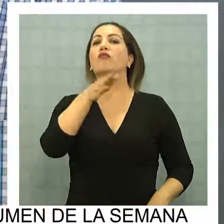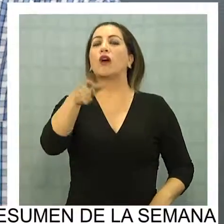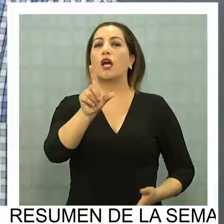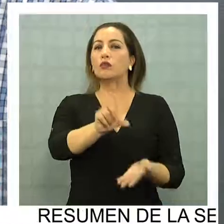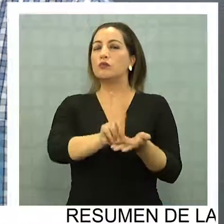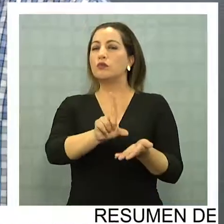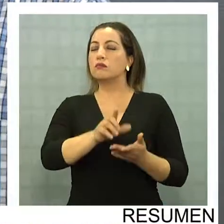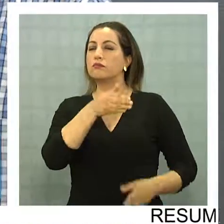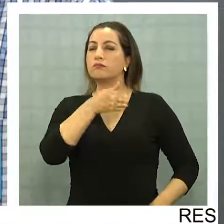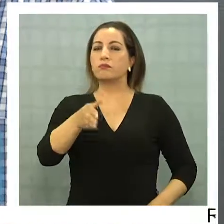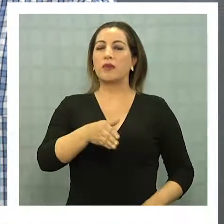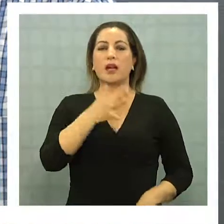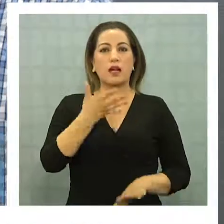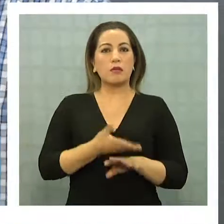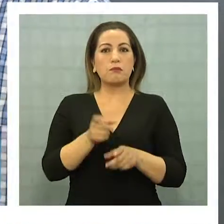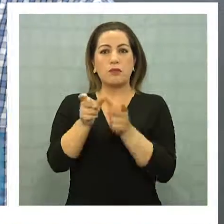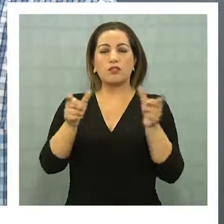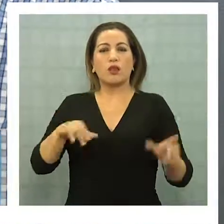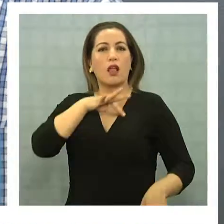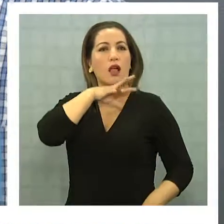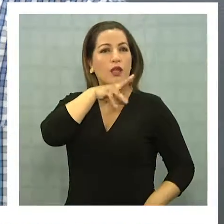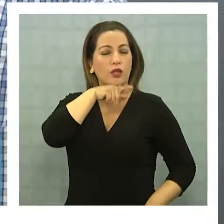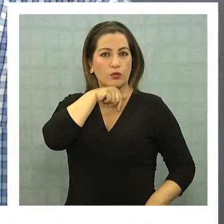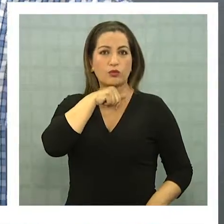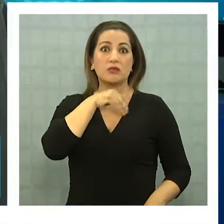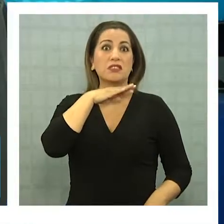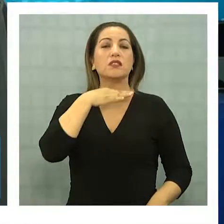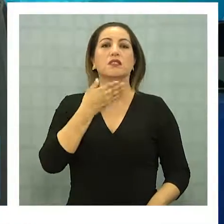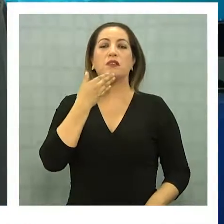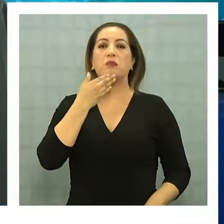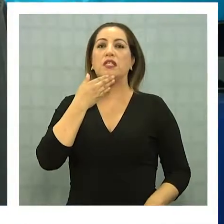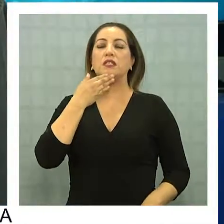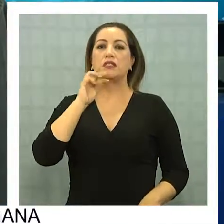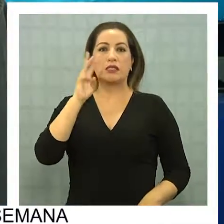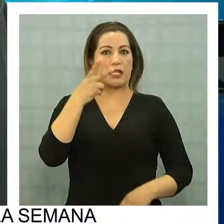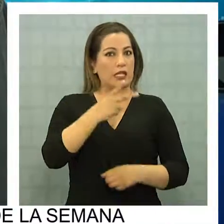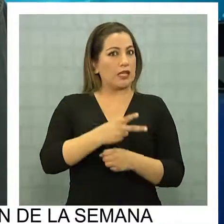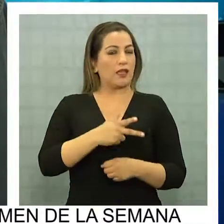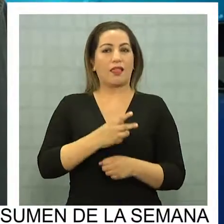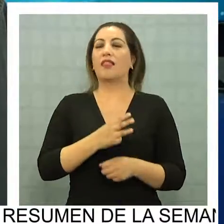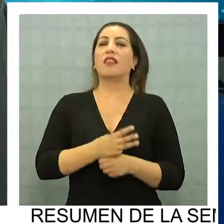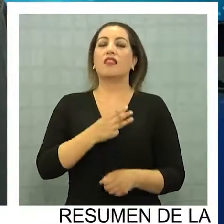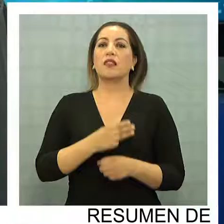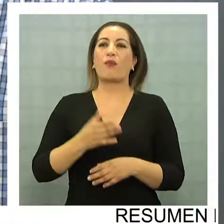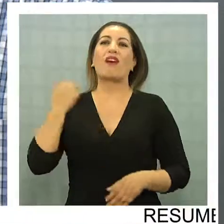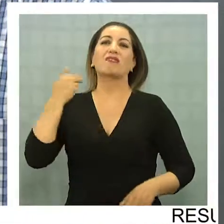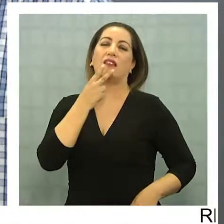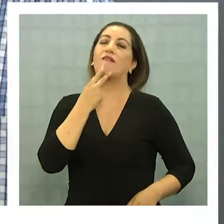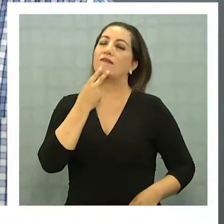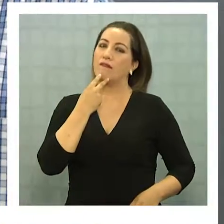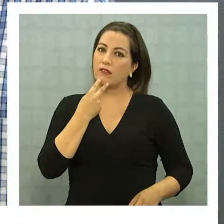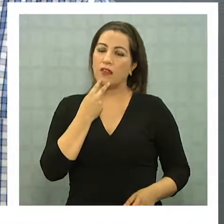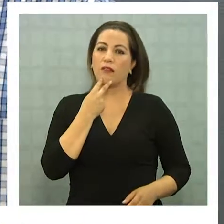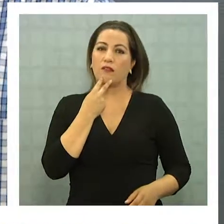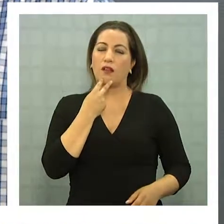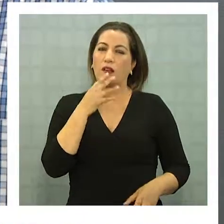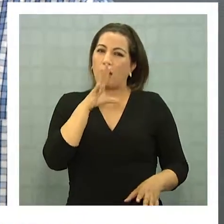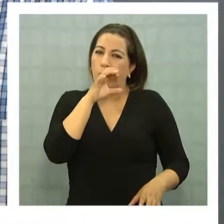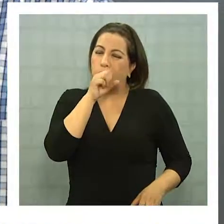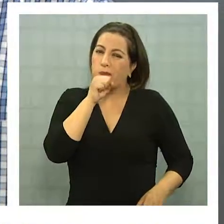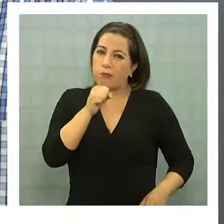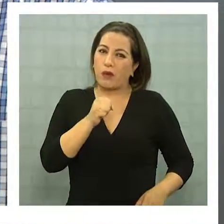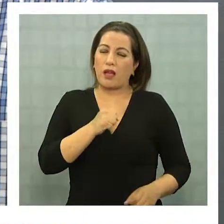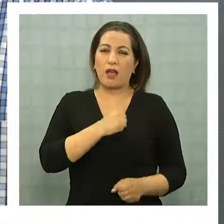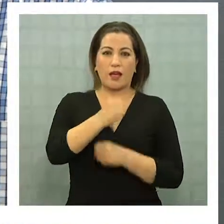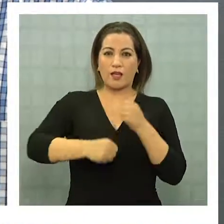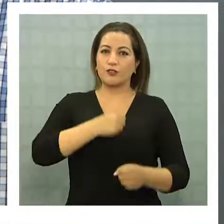lugares también, la presencia de muchos adultos y de adultos mayores, obviamente, ¿cierto?, son personas que vivieron en carne propia la represión